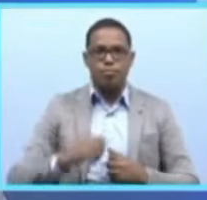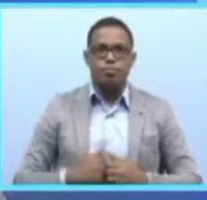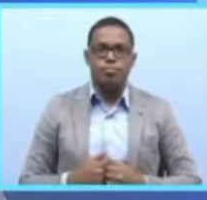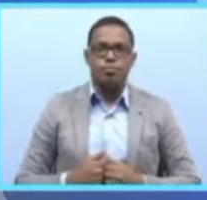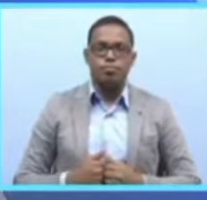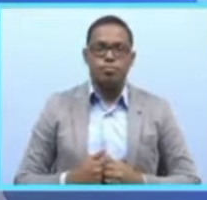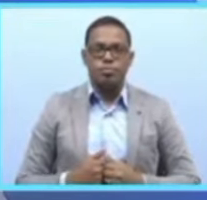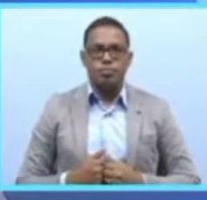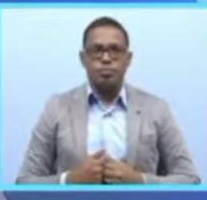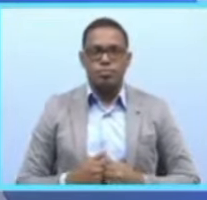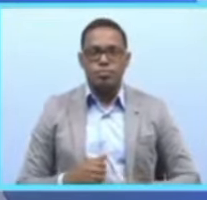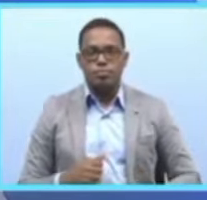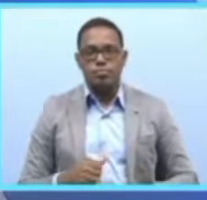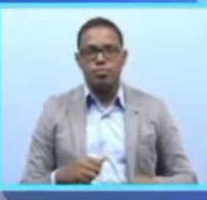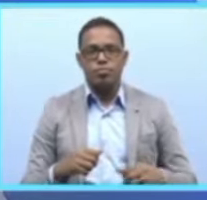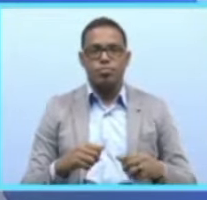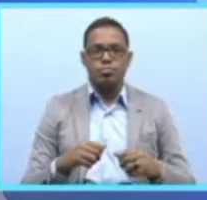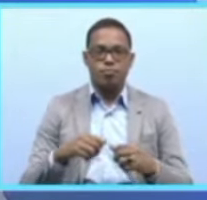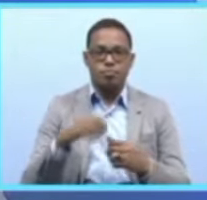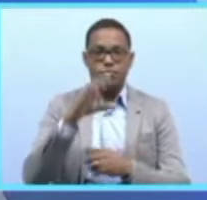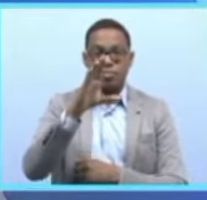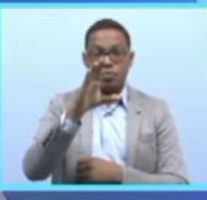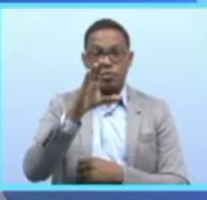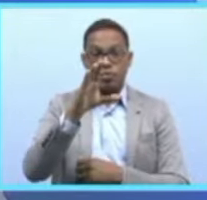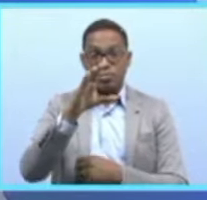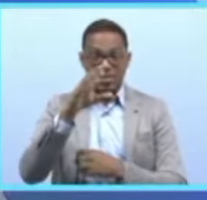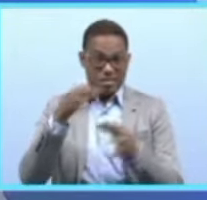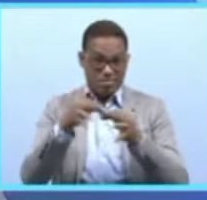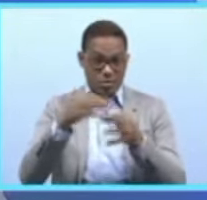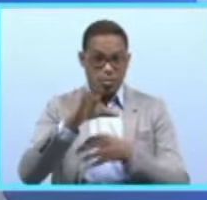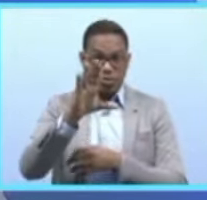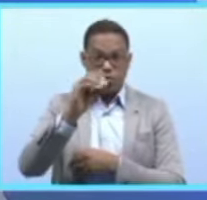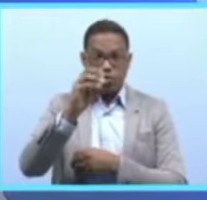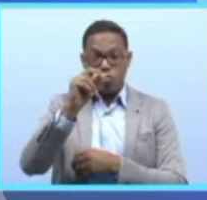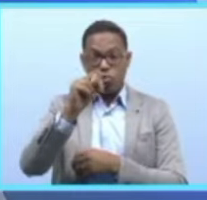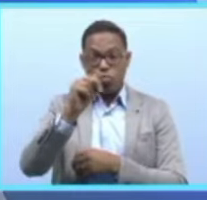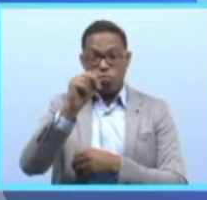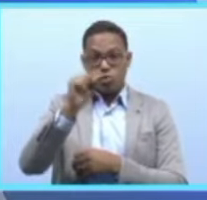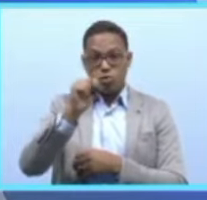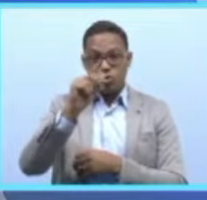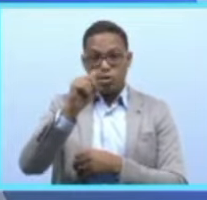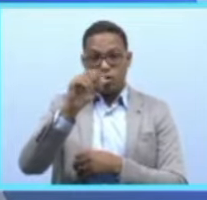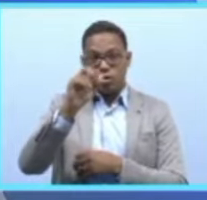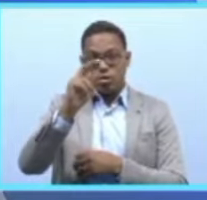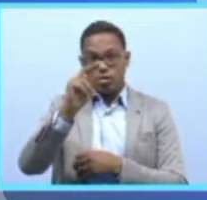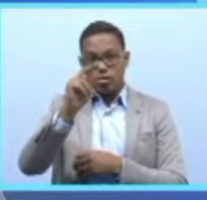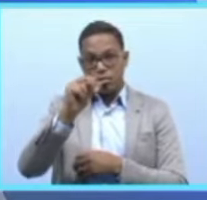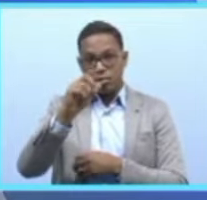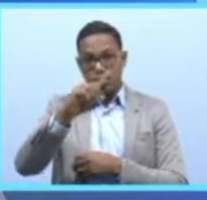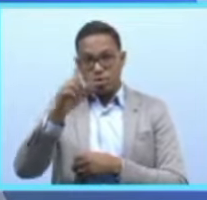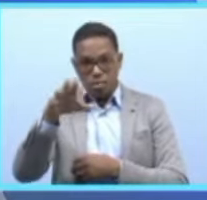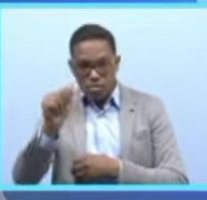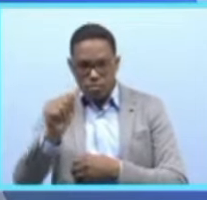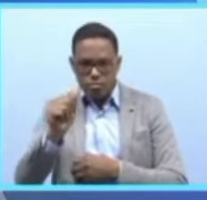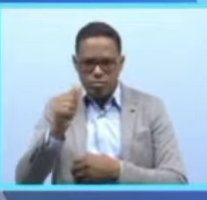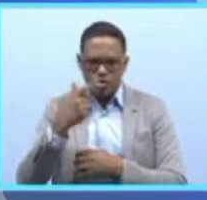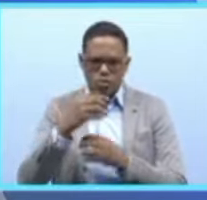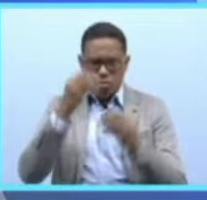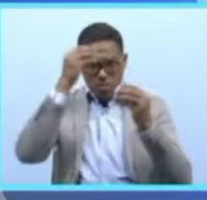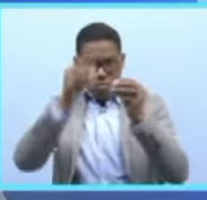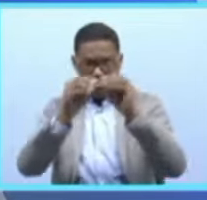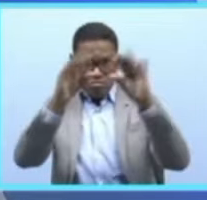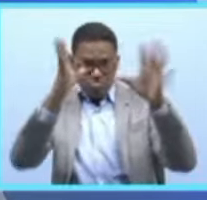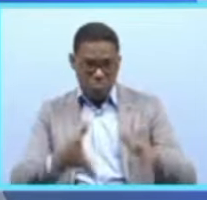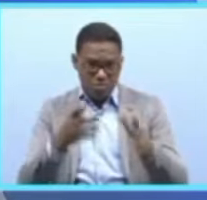Señores, en el municipio Constanza, un profesor fue acusado por varias estudiantes de supuesto abuso, seducción y